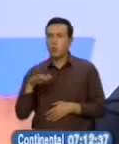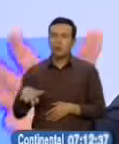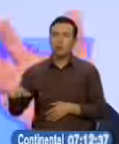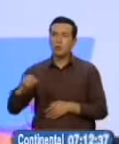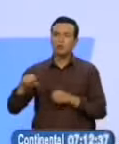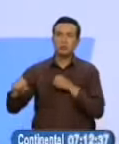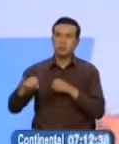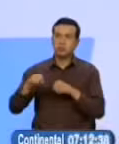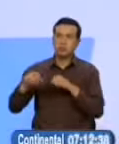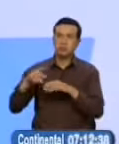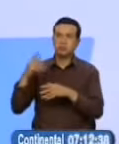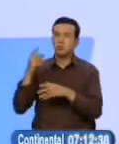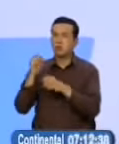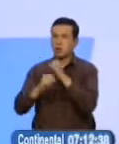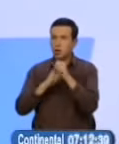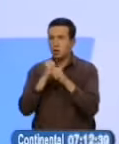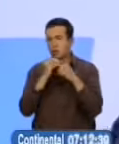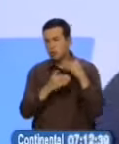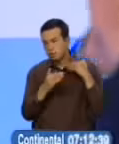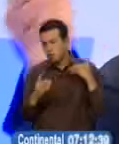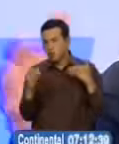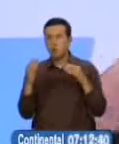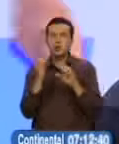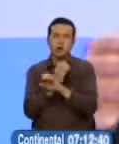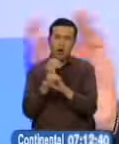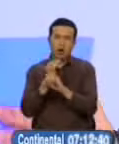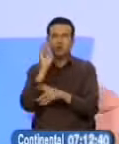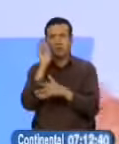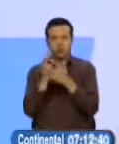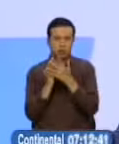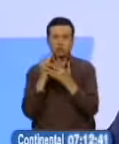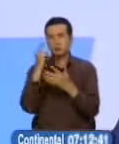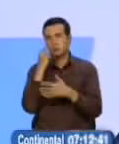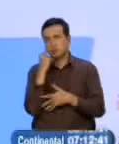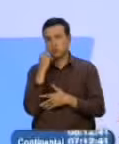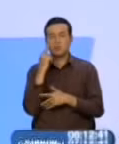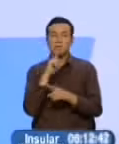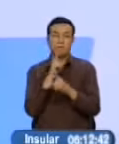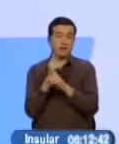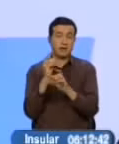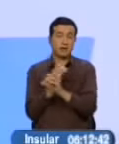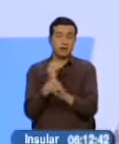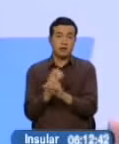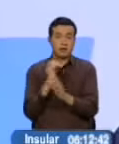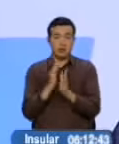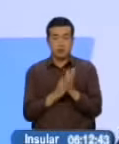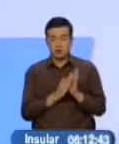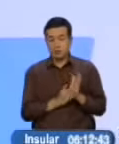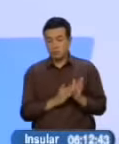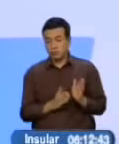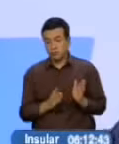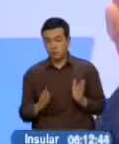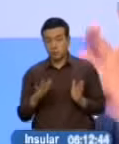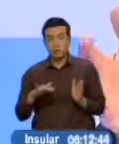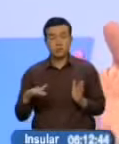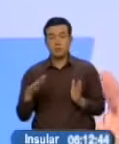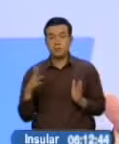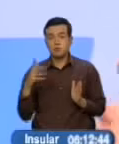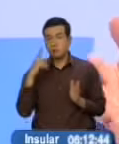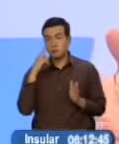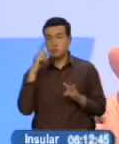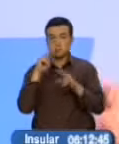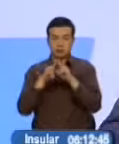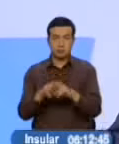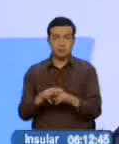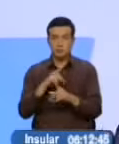en determinados número de años, las posibilidades son estas, se hace un cálculo y en base de eso se